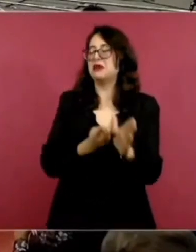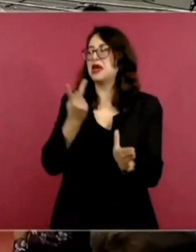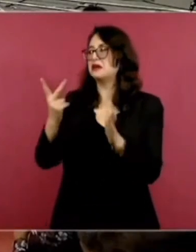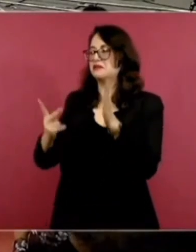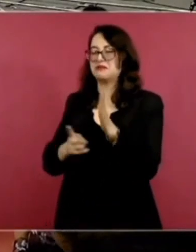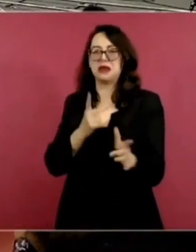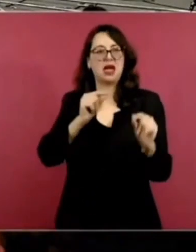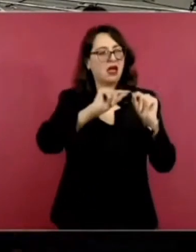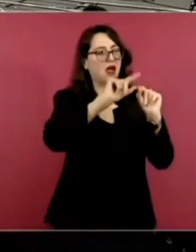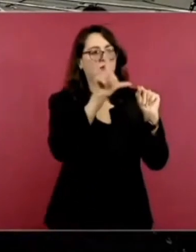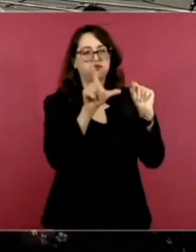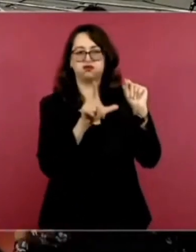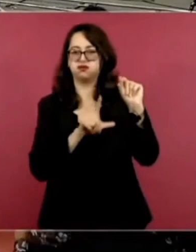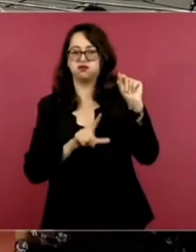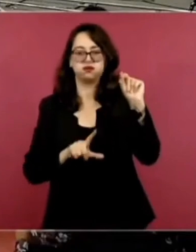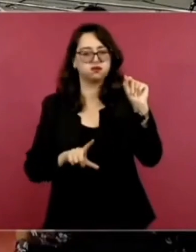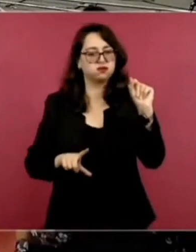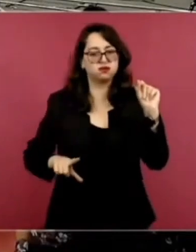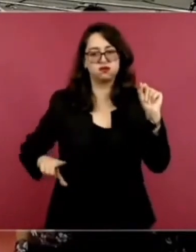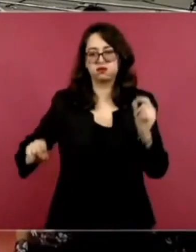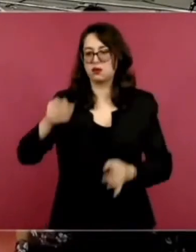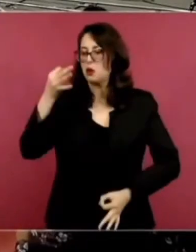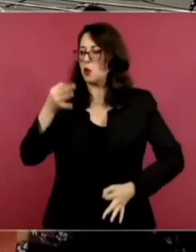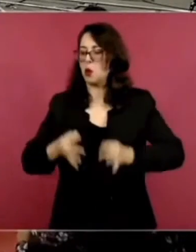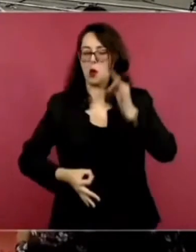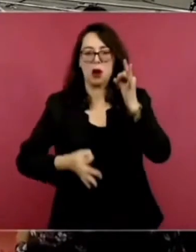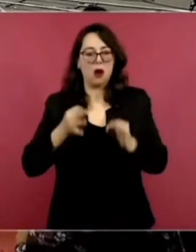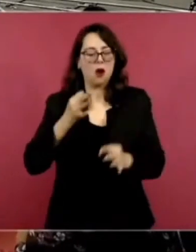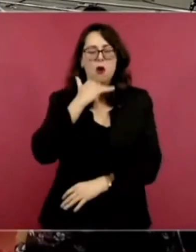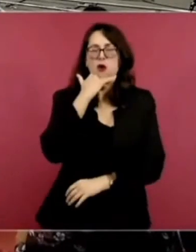que protegen a